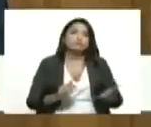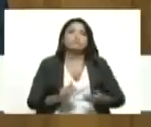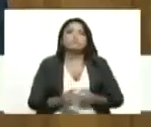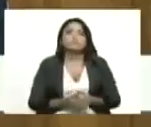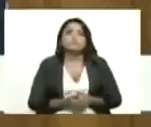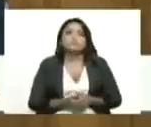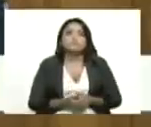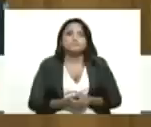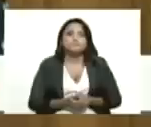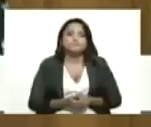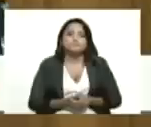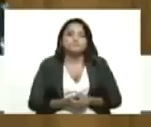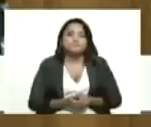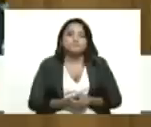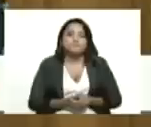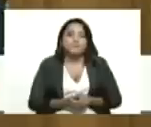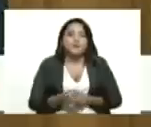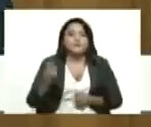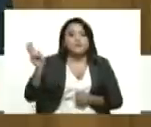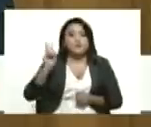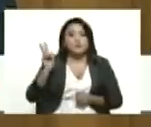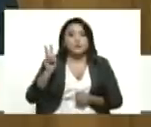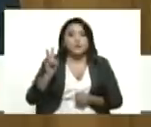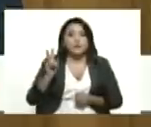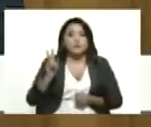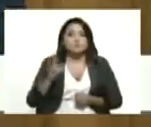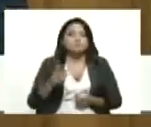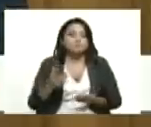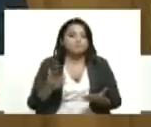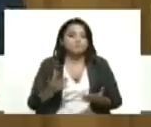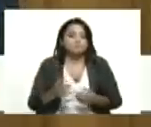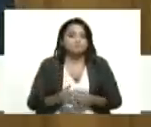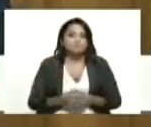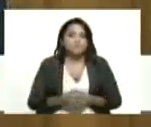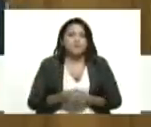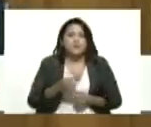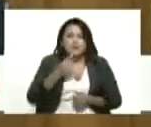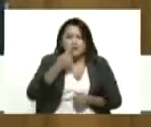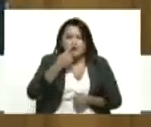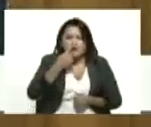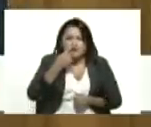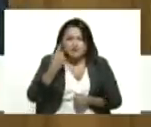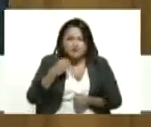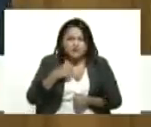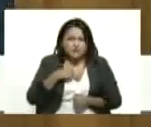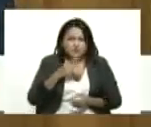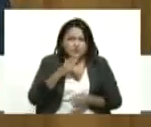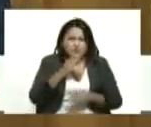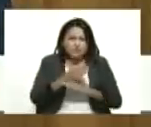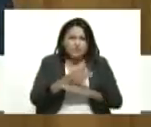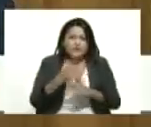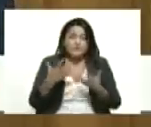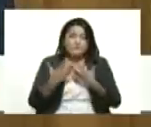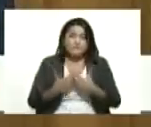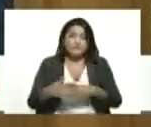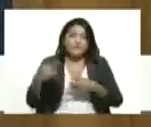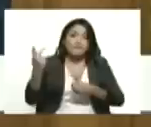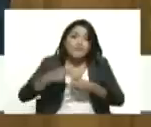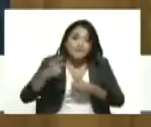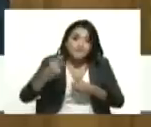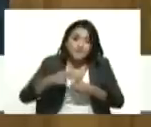al Estado y a nuestro pueblo. Yo estuve ayer, anteayer en PDVSA,